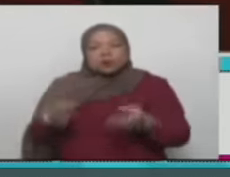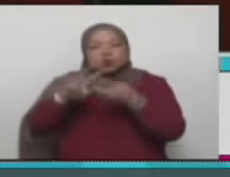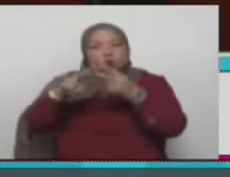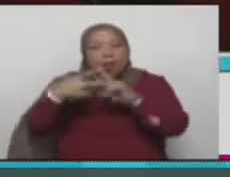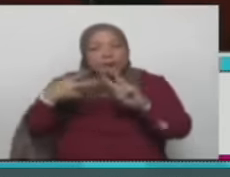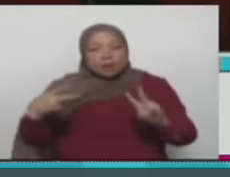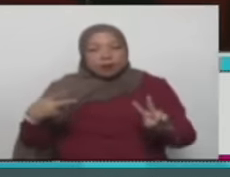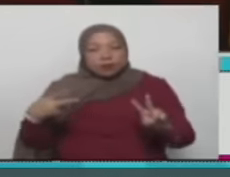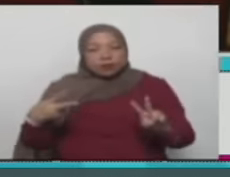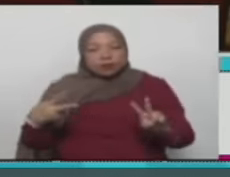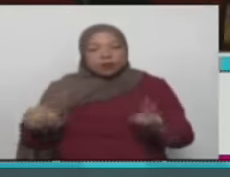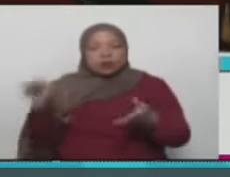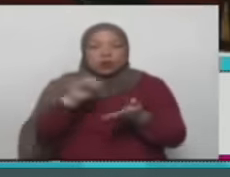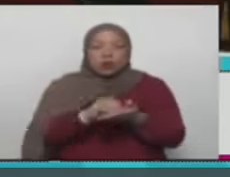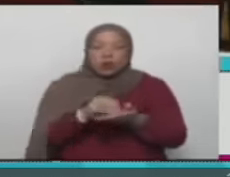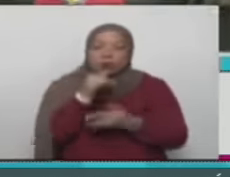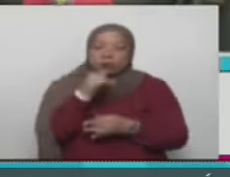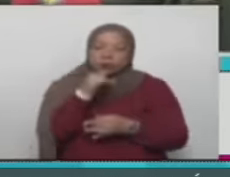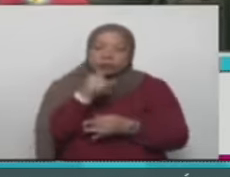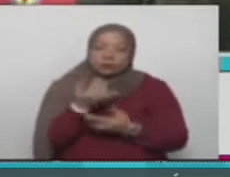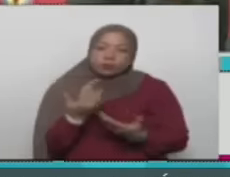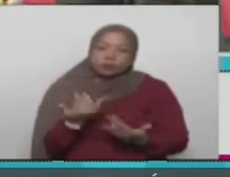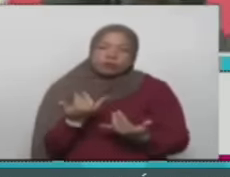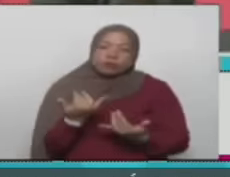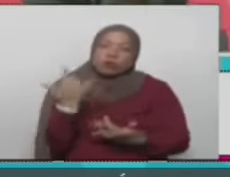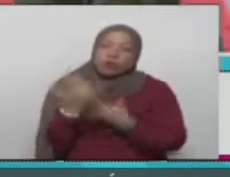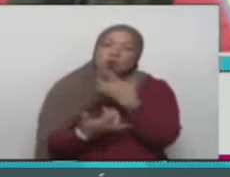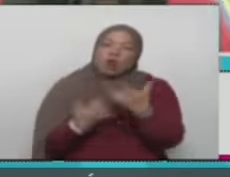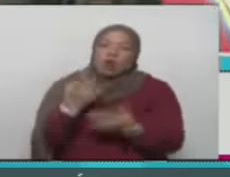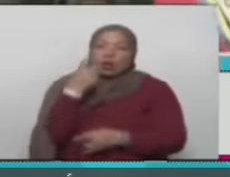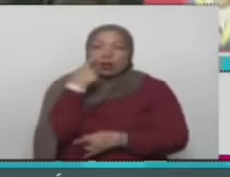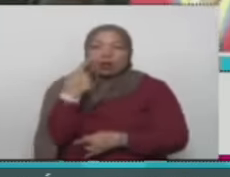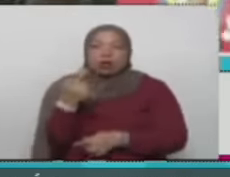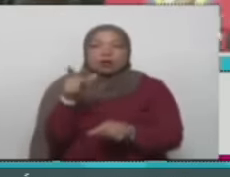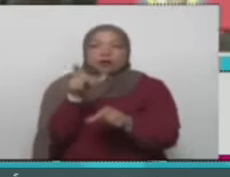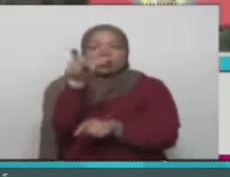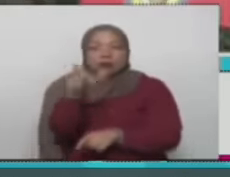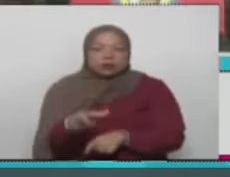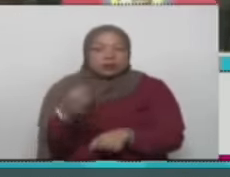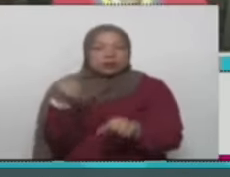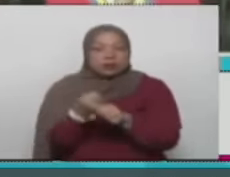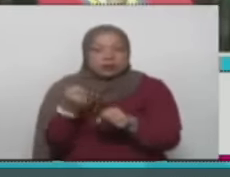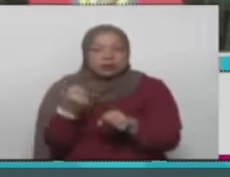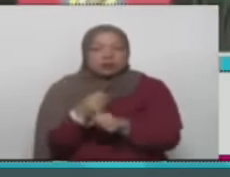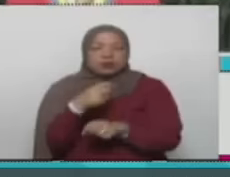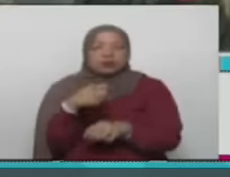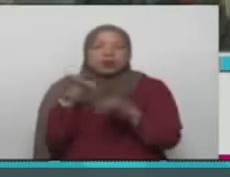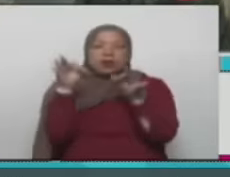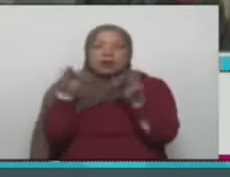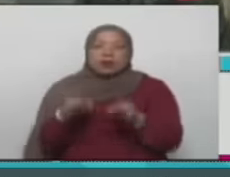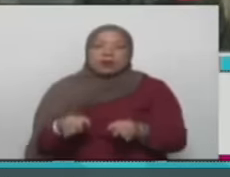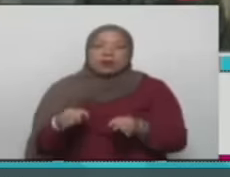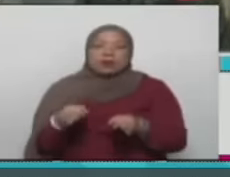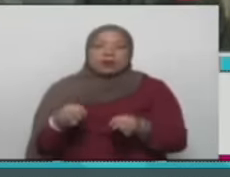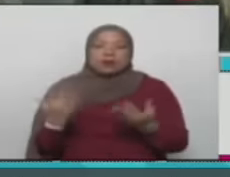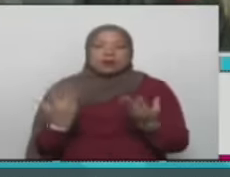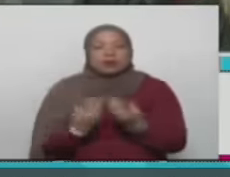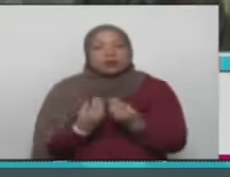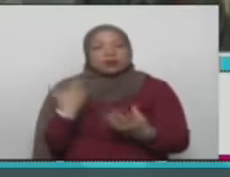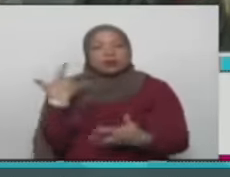verificadamente y reiteradamente, sino lo vi como un acto de cumplimiento de lo que